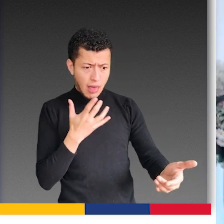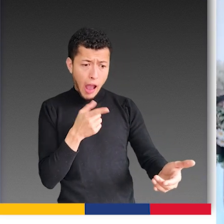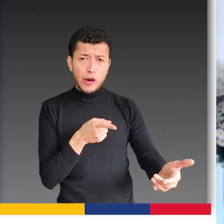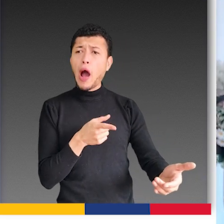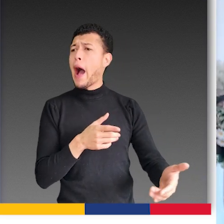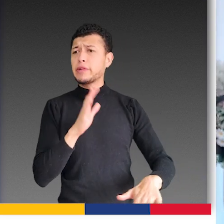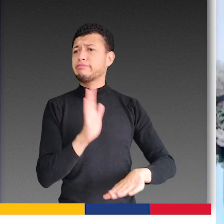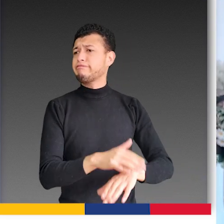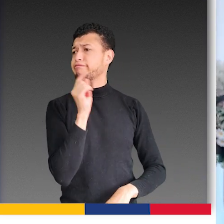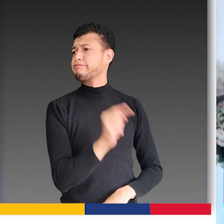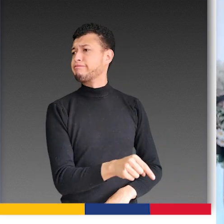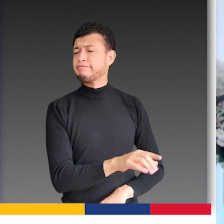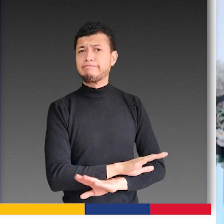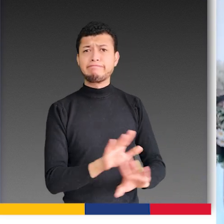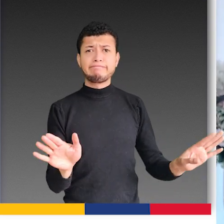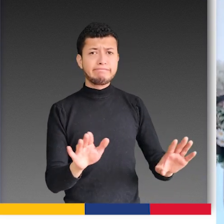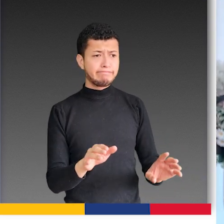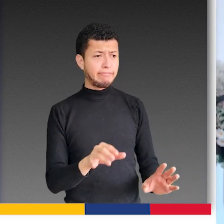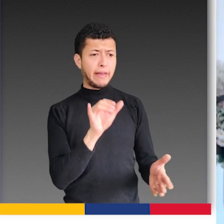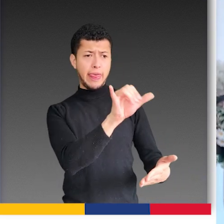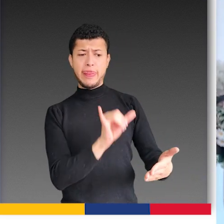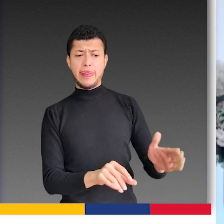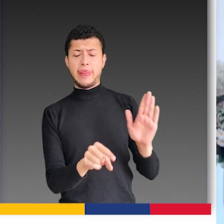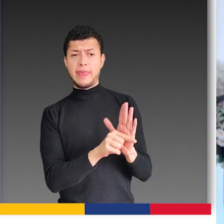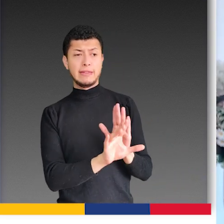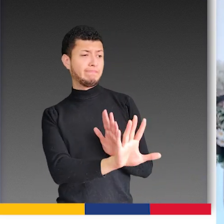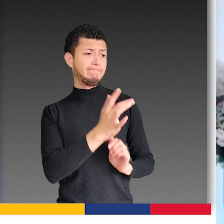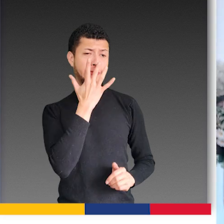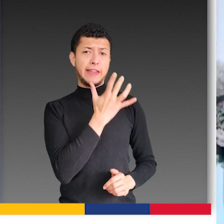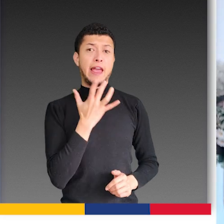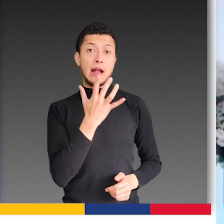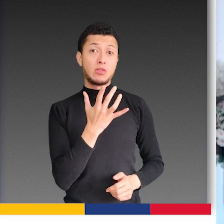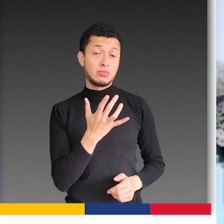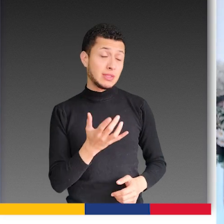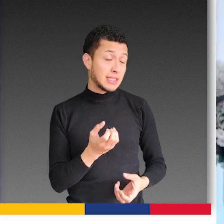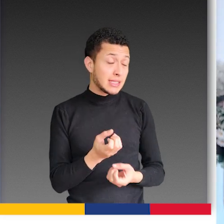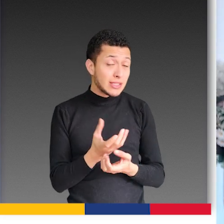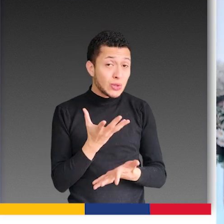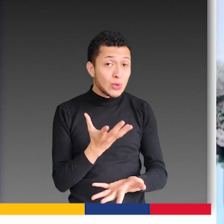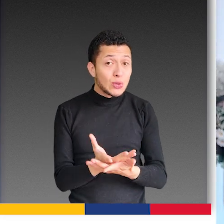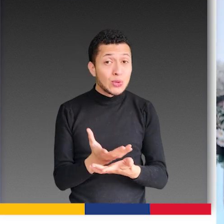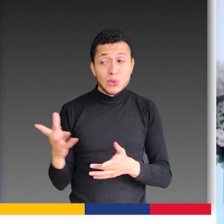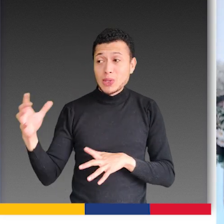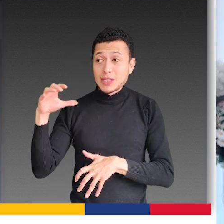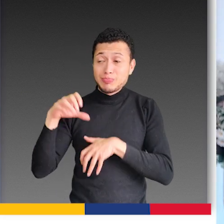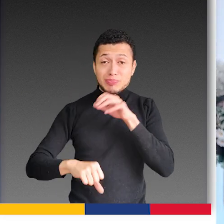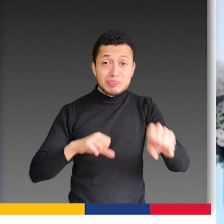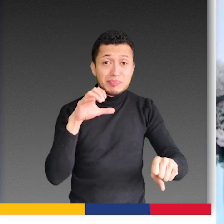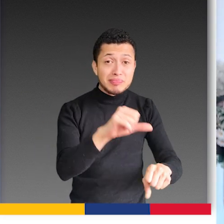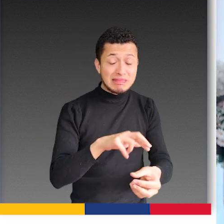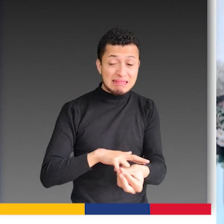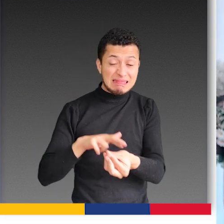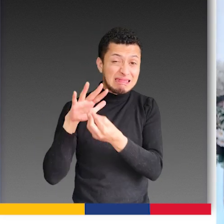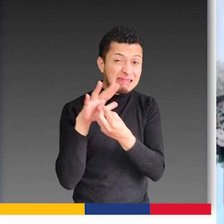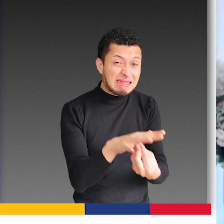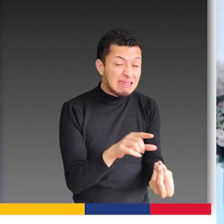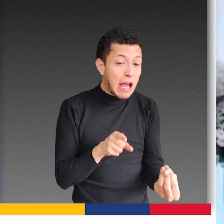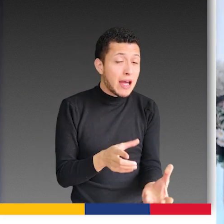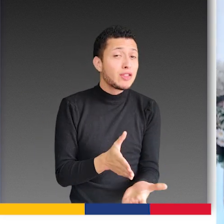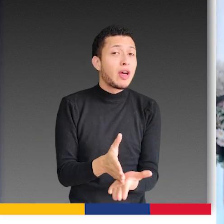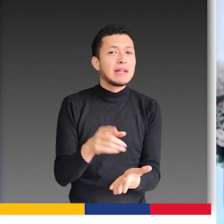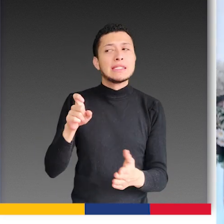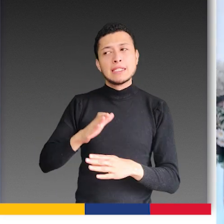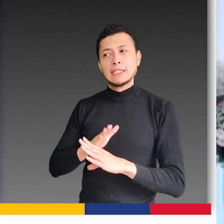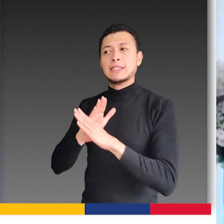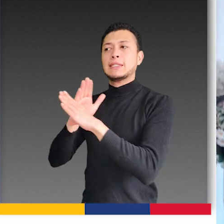el color de nuestra piel desde que nacemos nos hace culpables. Y esas estructuras de ese